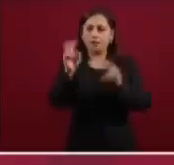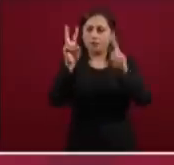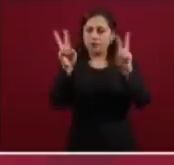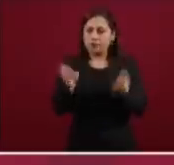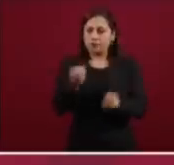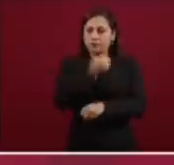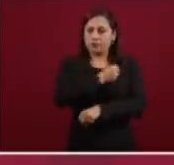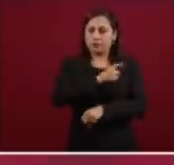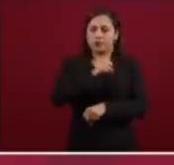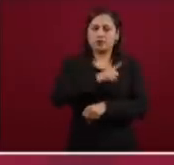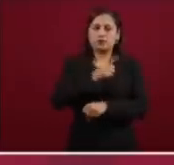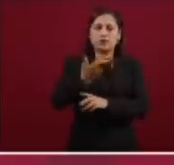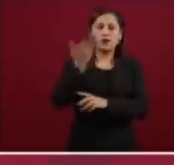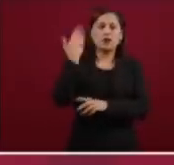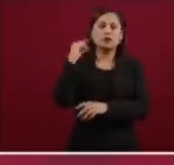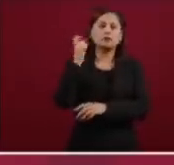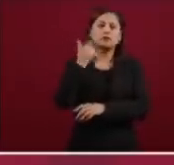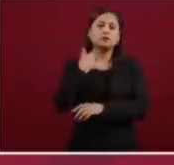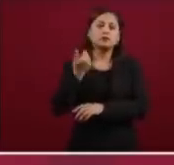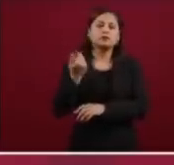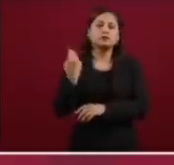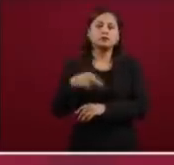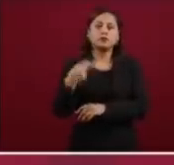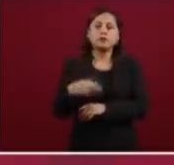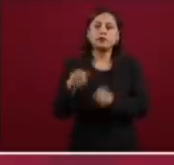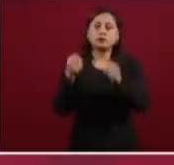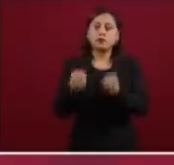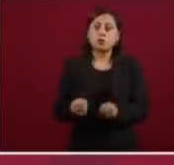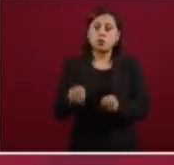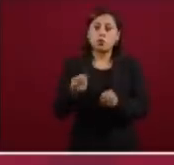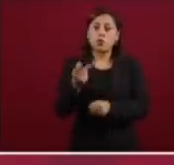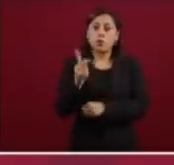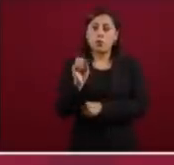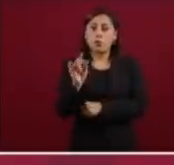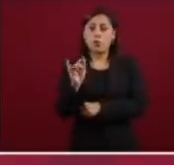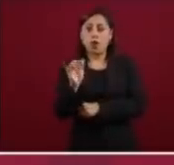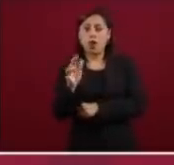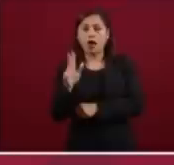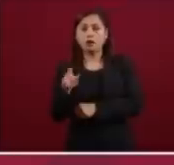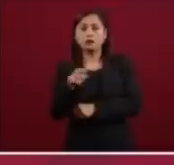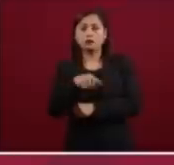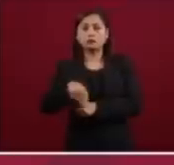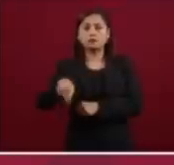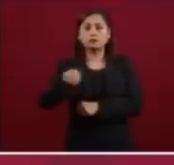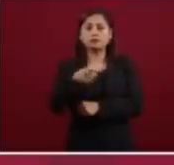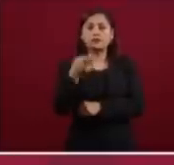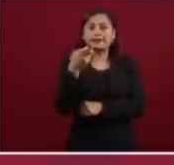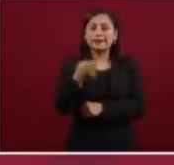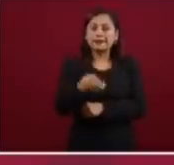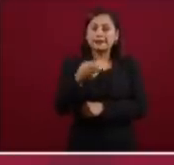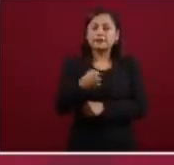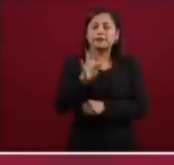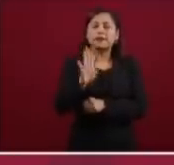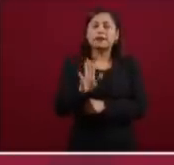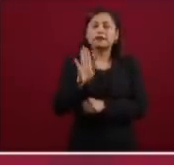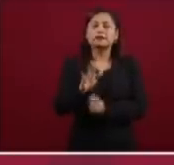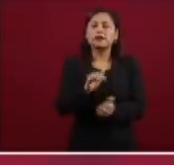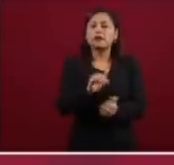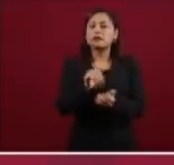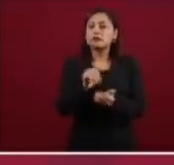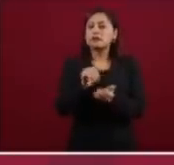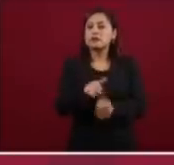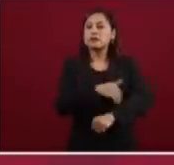seguro popular era como la caja chica de algunos gobiernos estatales